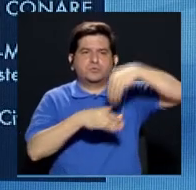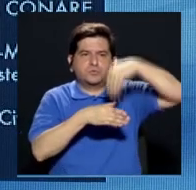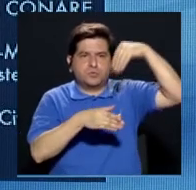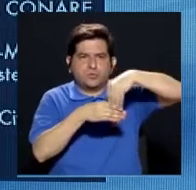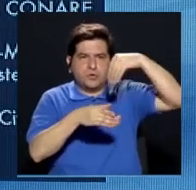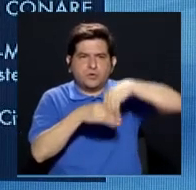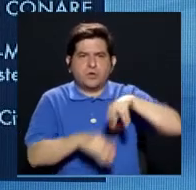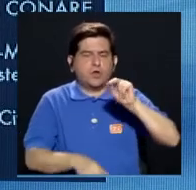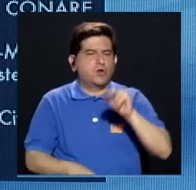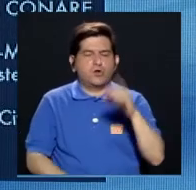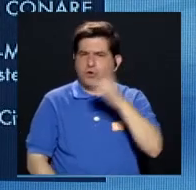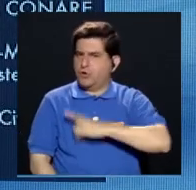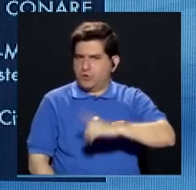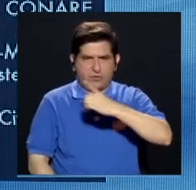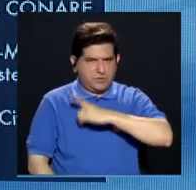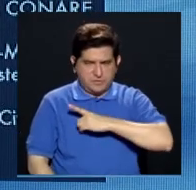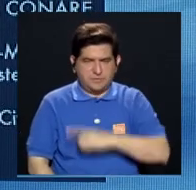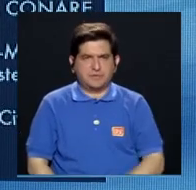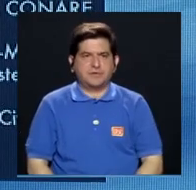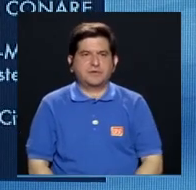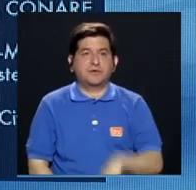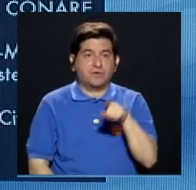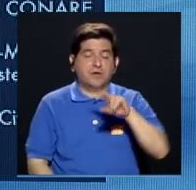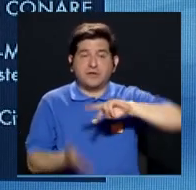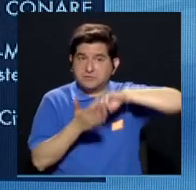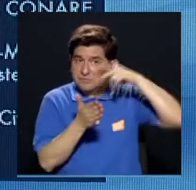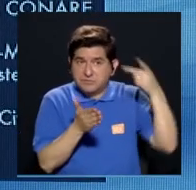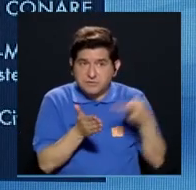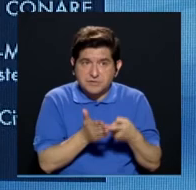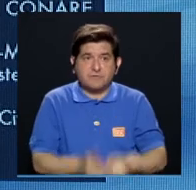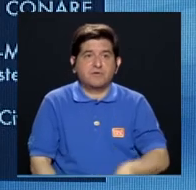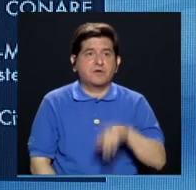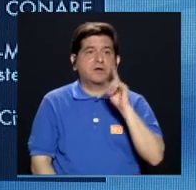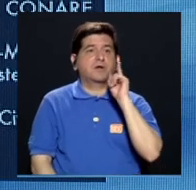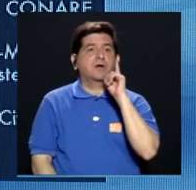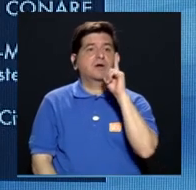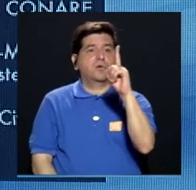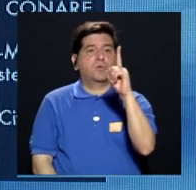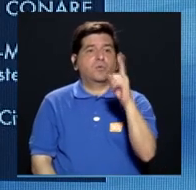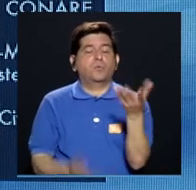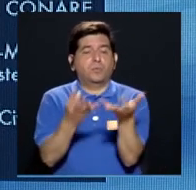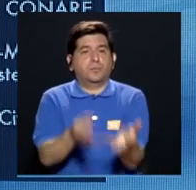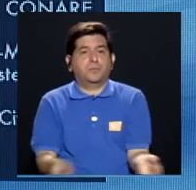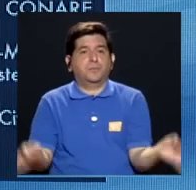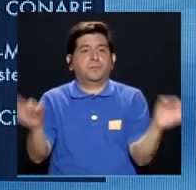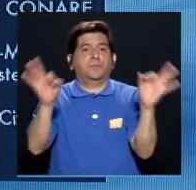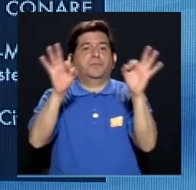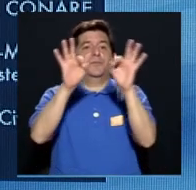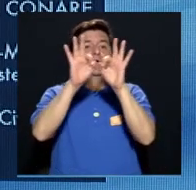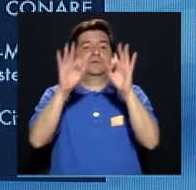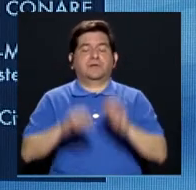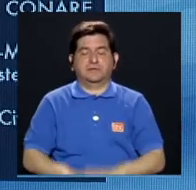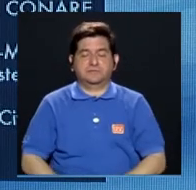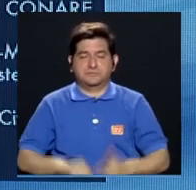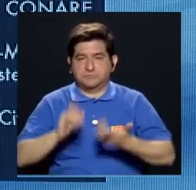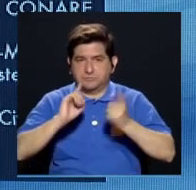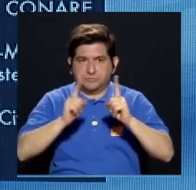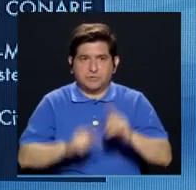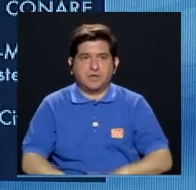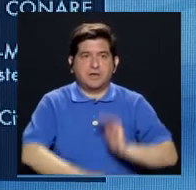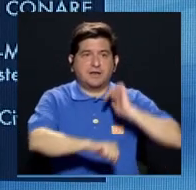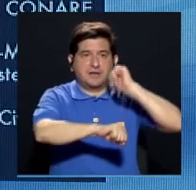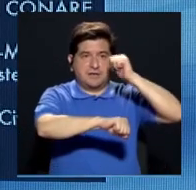componente no disciplinario y en ese sentido, uno de los más importantes es